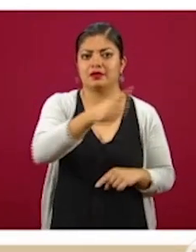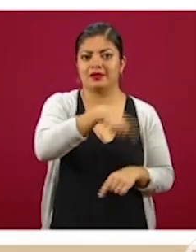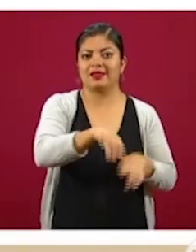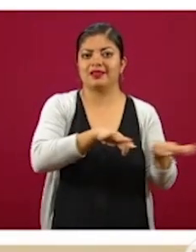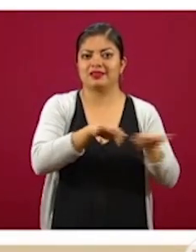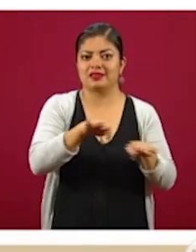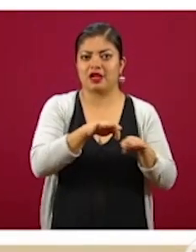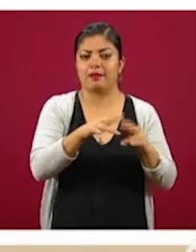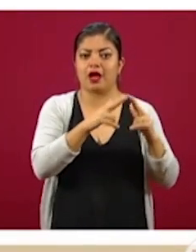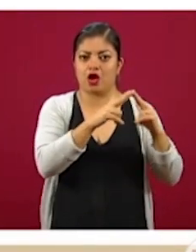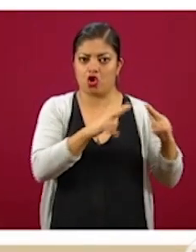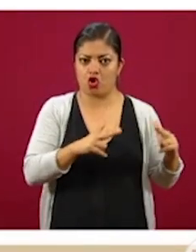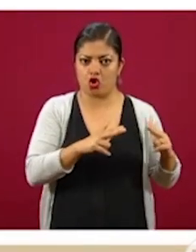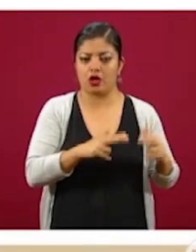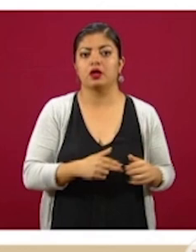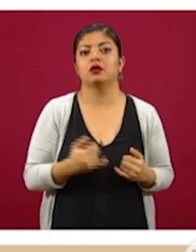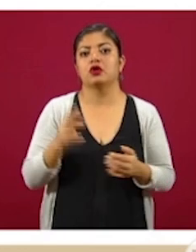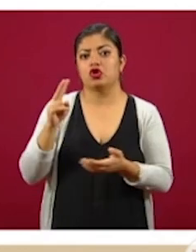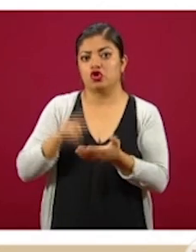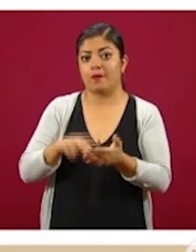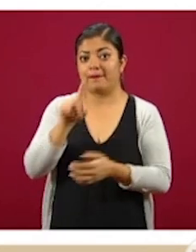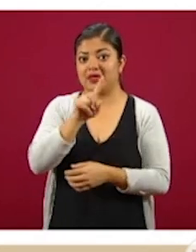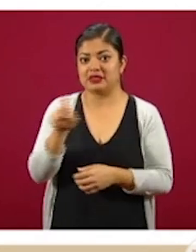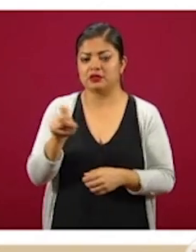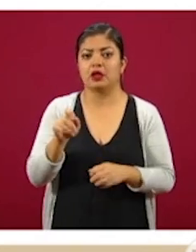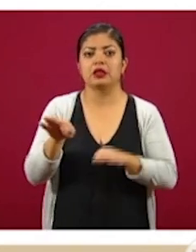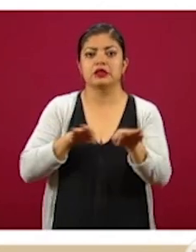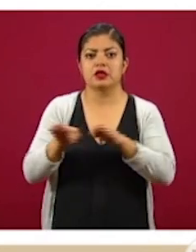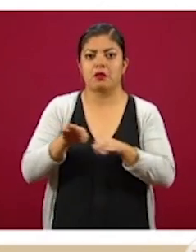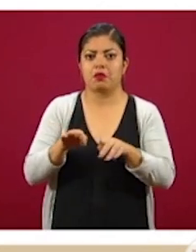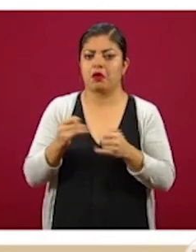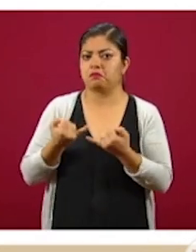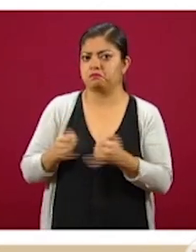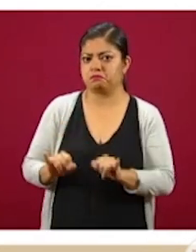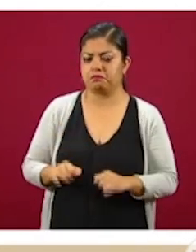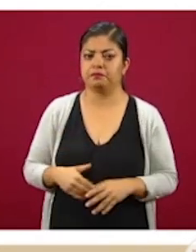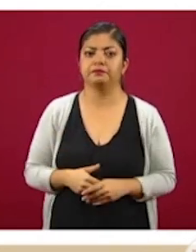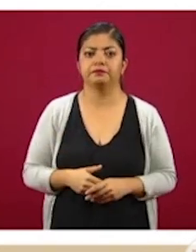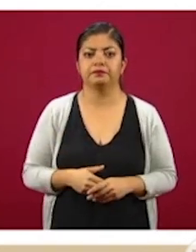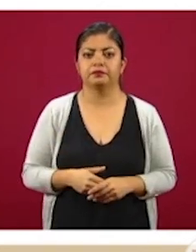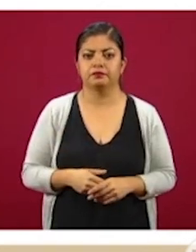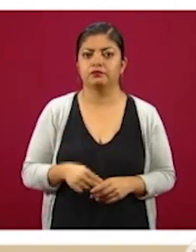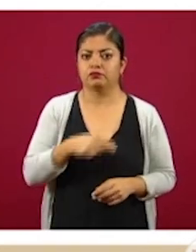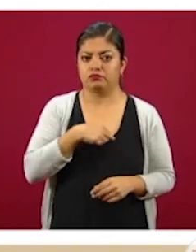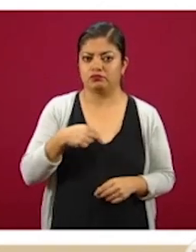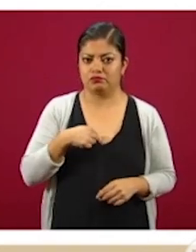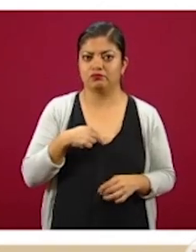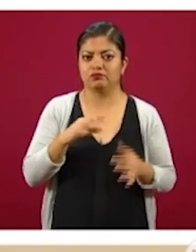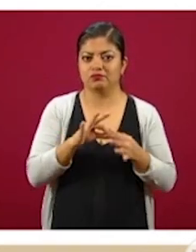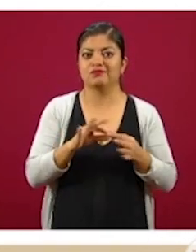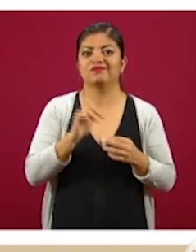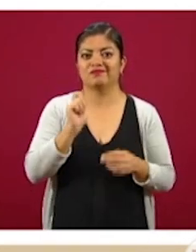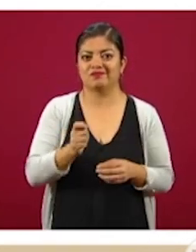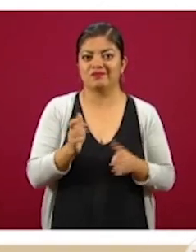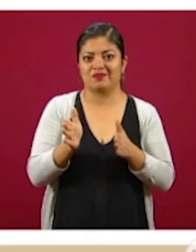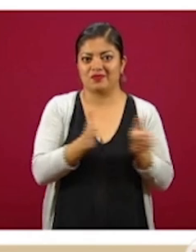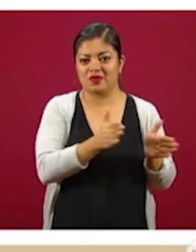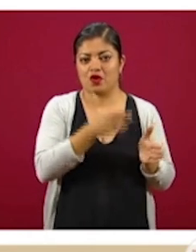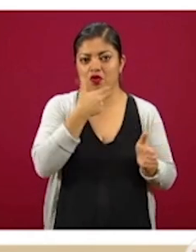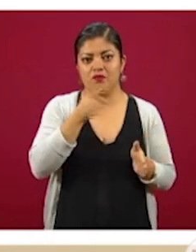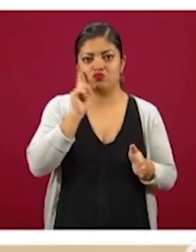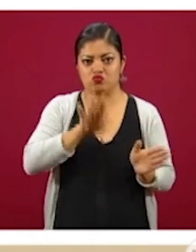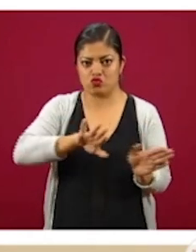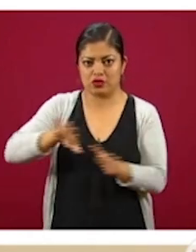del hogar y 2.100 a trabajadores independientes. Haciendo nuevamente nuestro desglose por sexo, en el caso